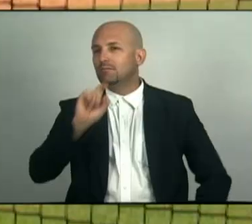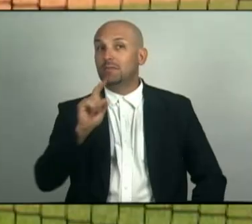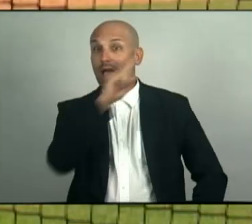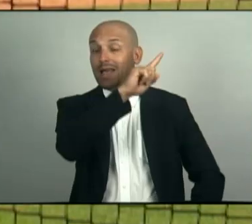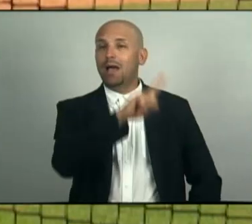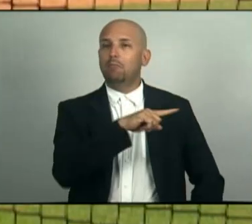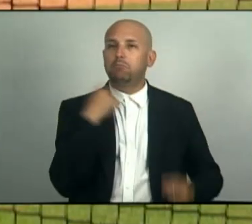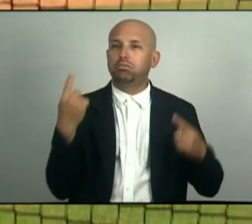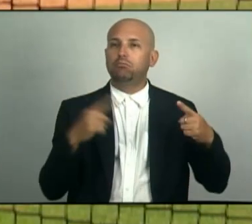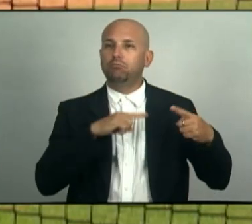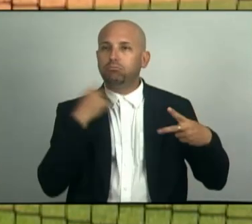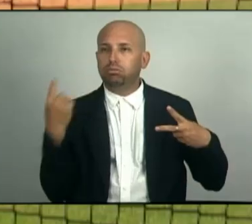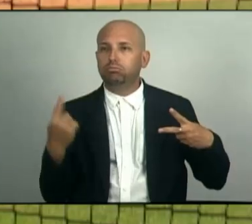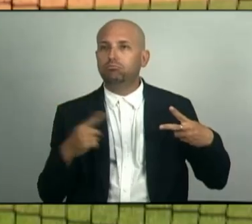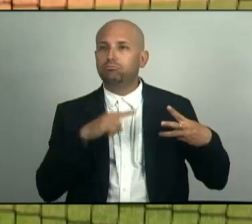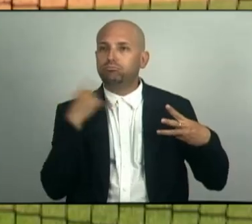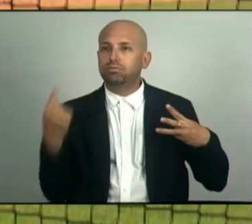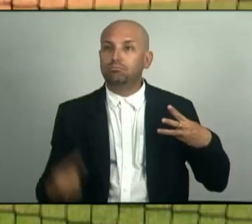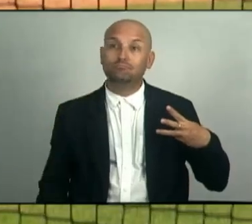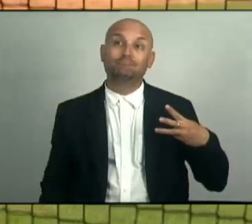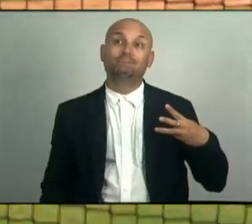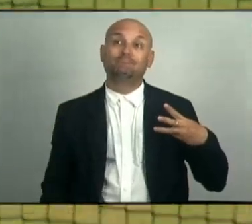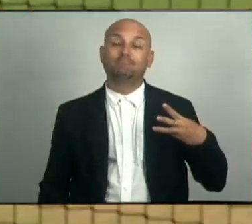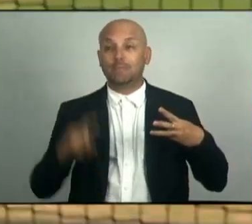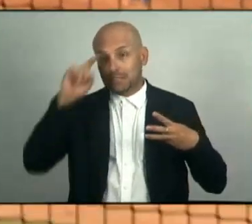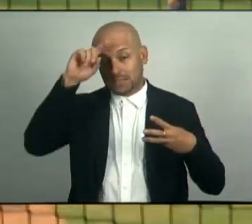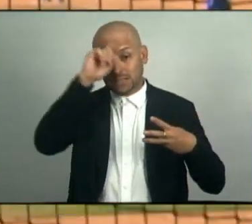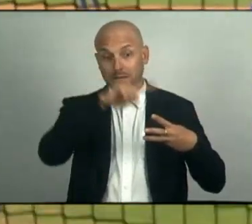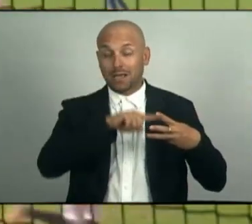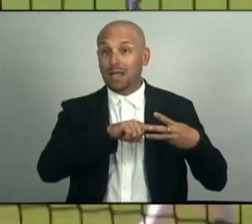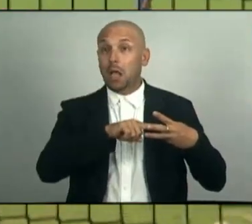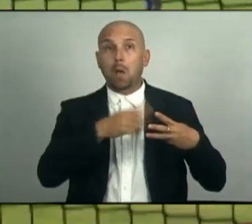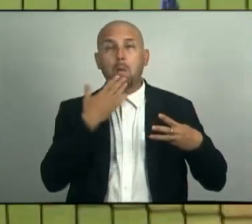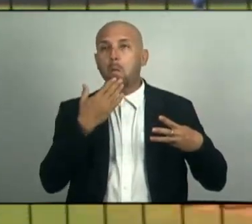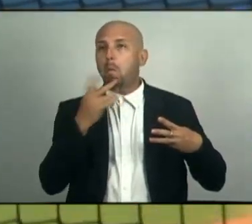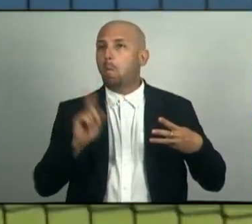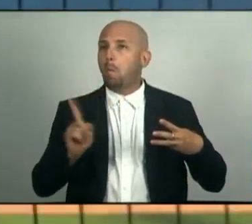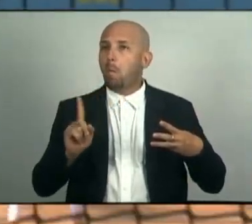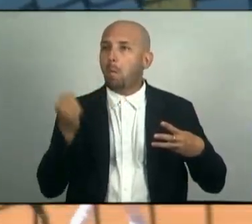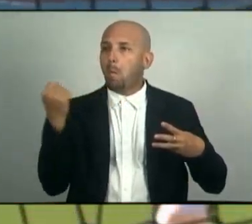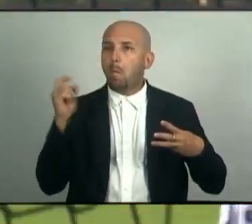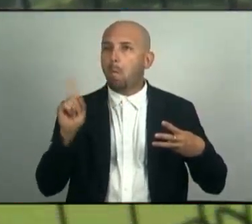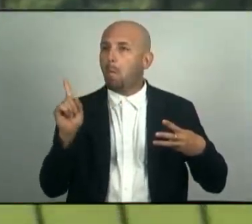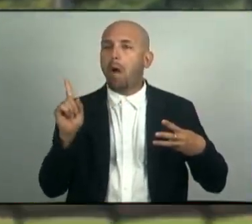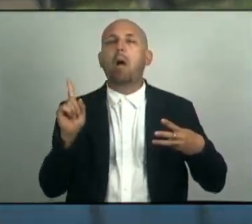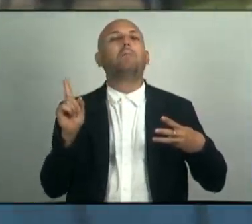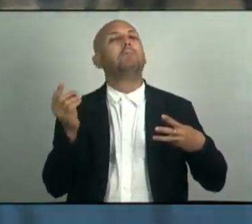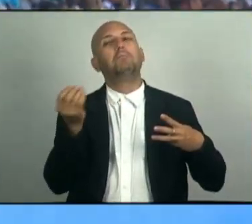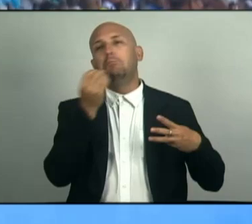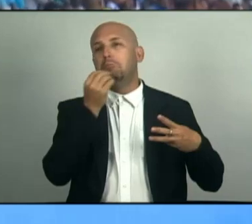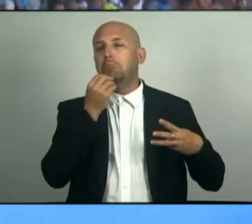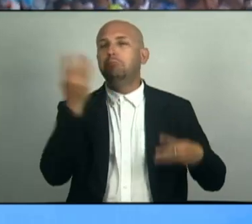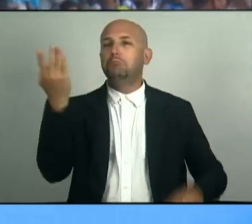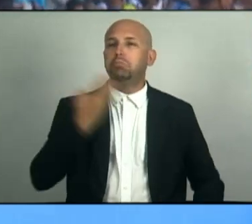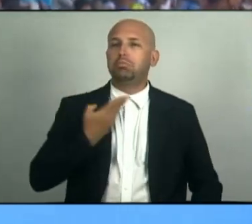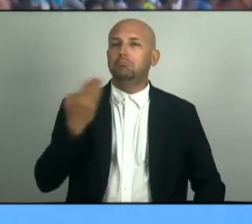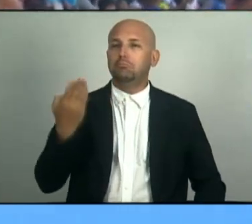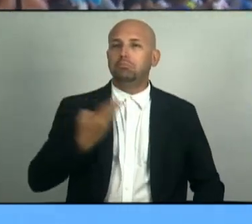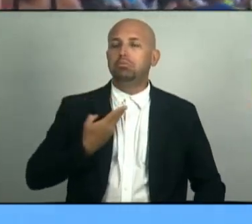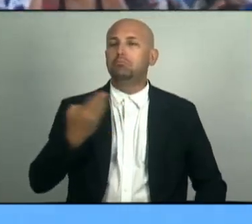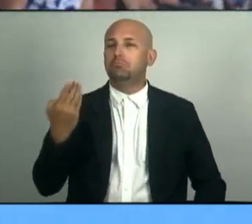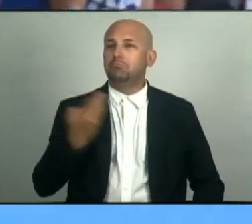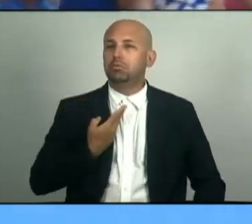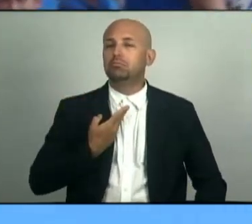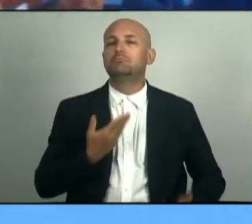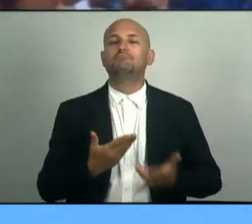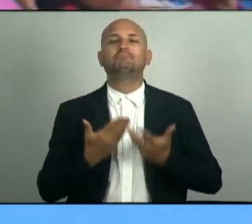tres ocasiones ante los gallos un equipo que durante la presente temporada no ha mostrado toda su calidad han perdido A propósito